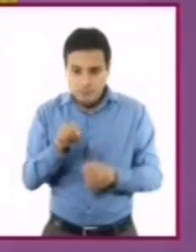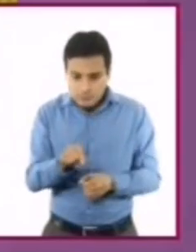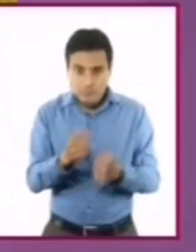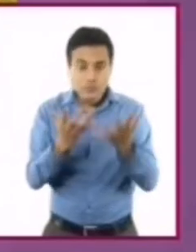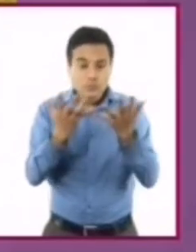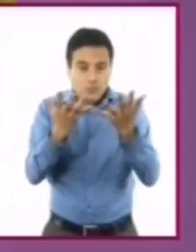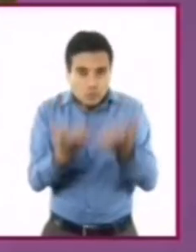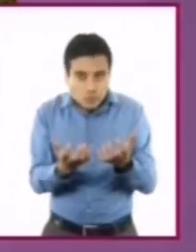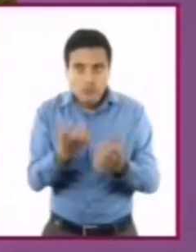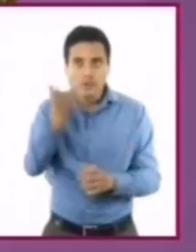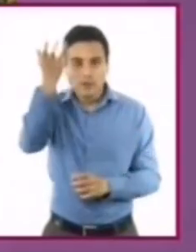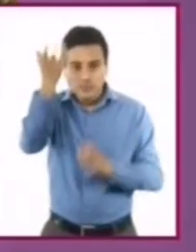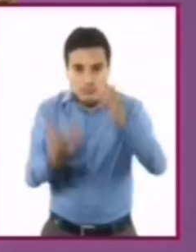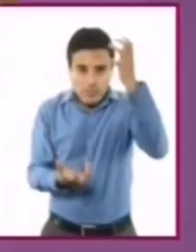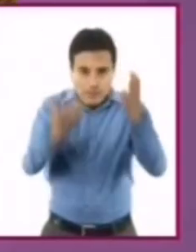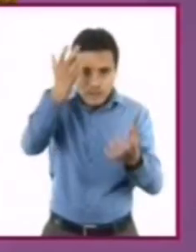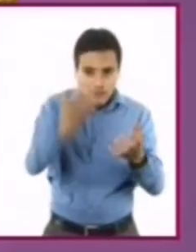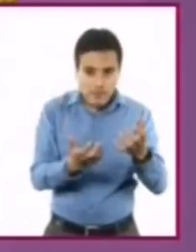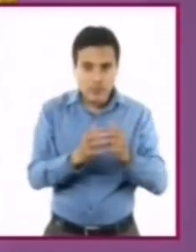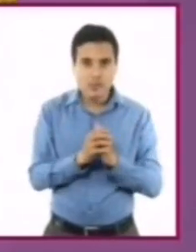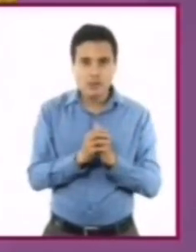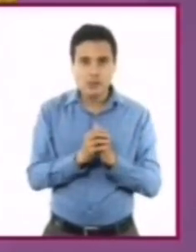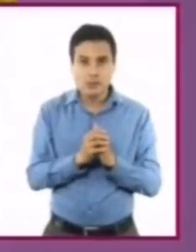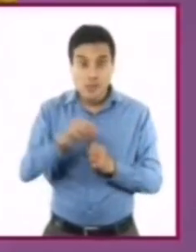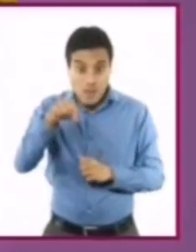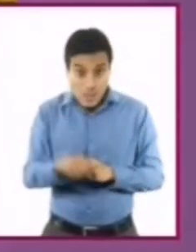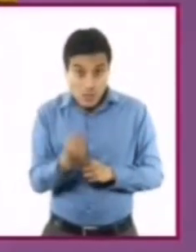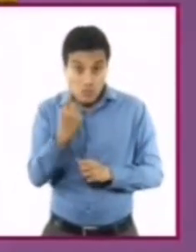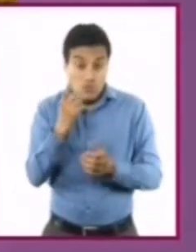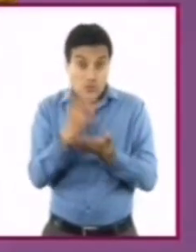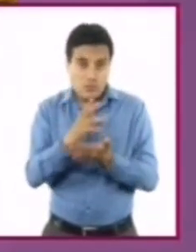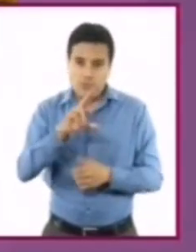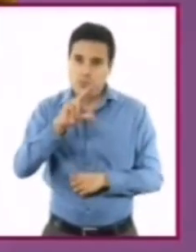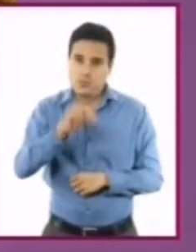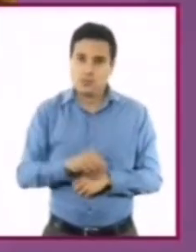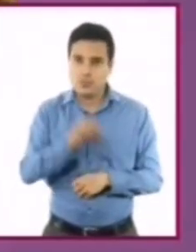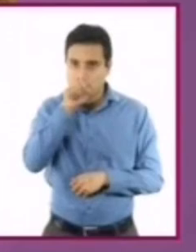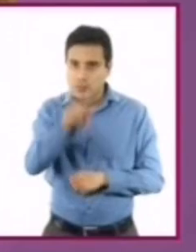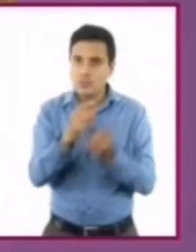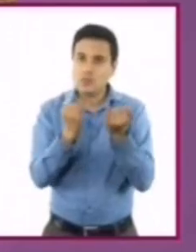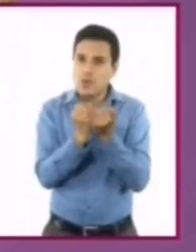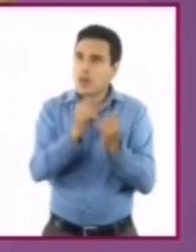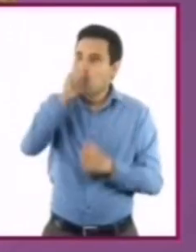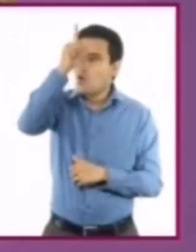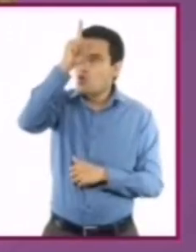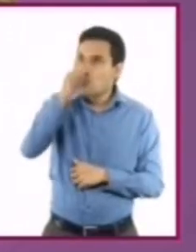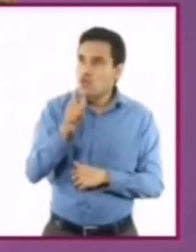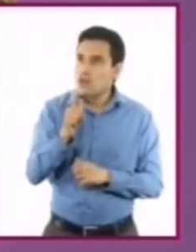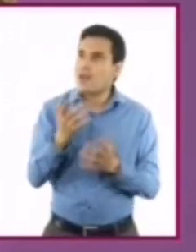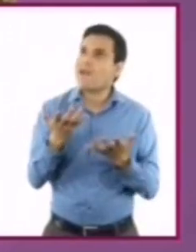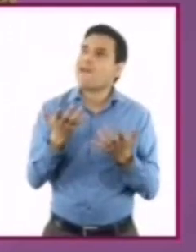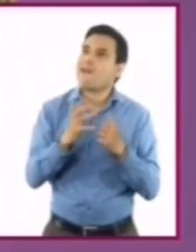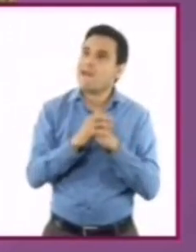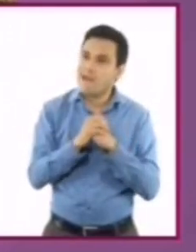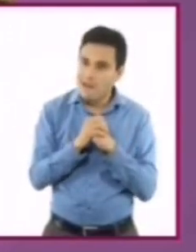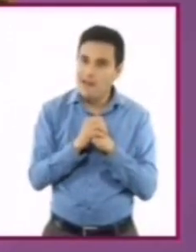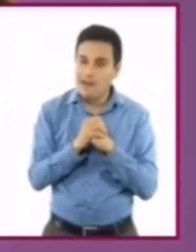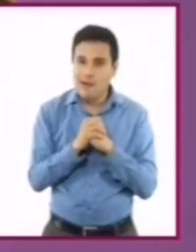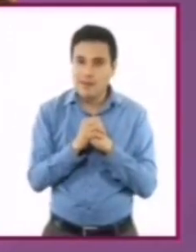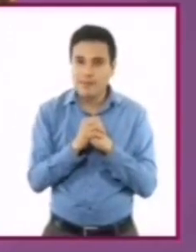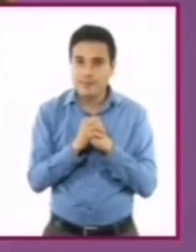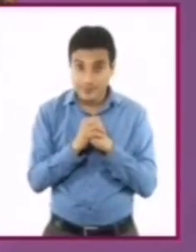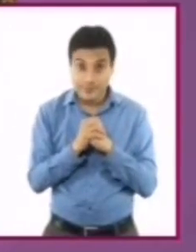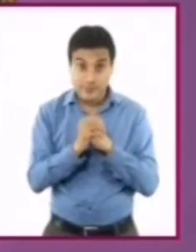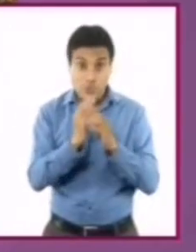sino que se extendía mucho más allá, por ejemplo, a la luna. Por ende, la gravitación incidía para que